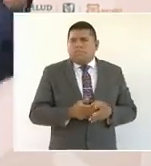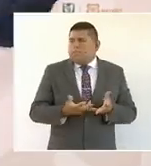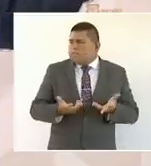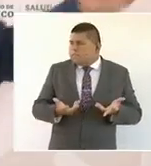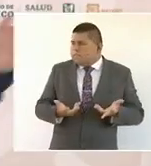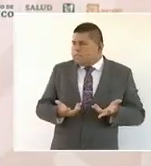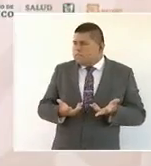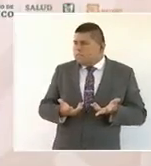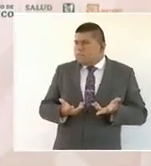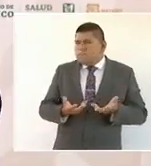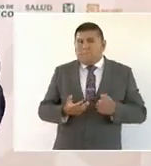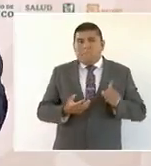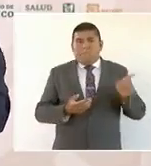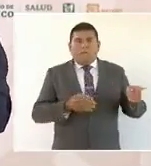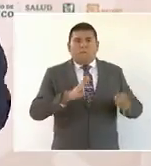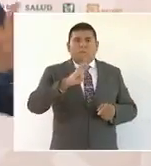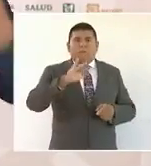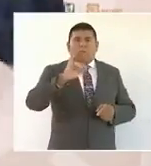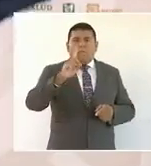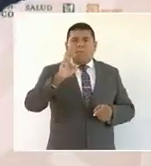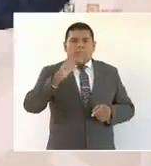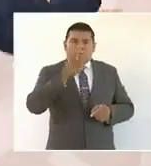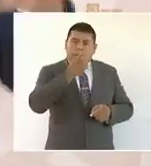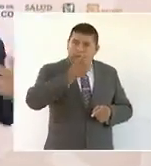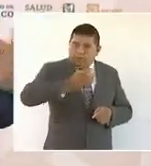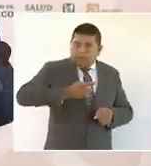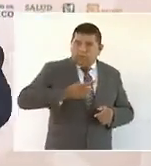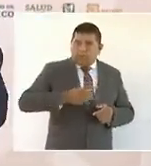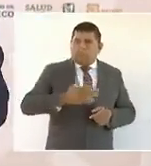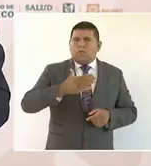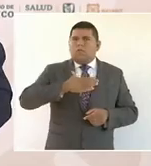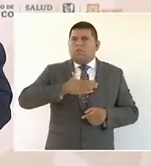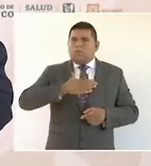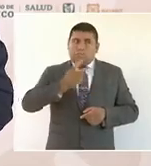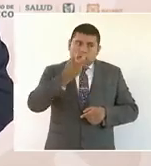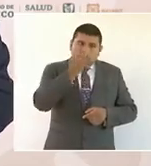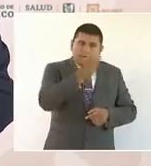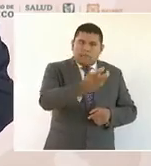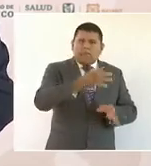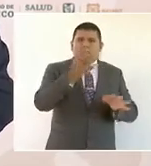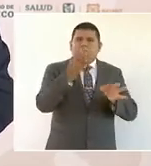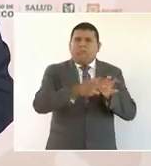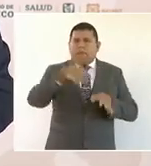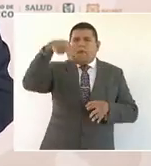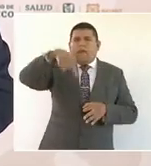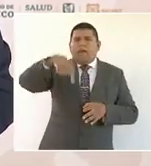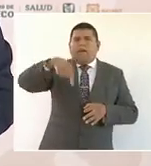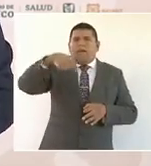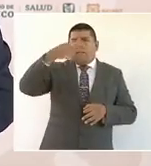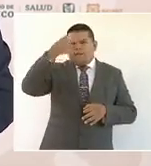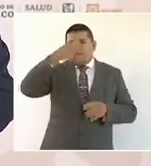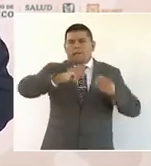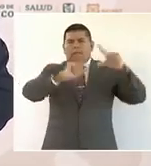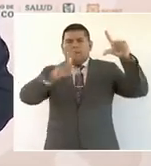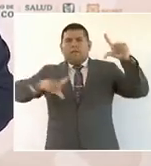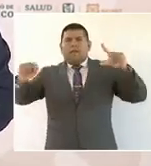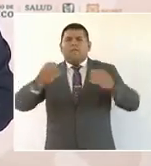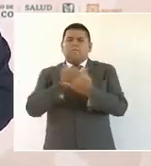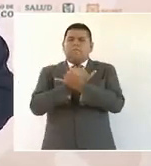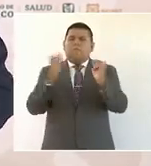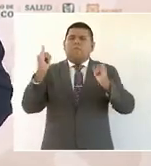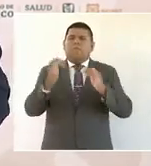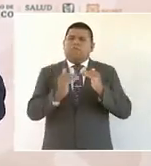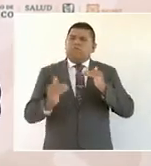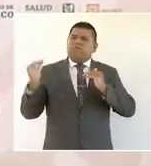Entonces, eso es lo que me dice el presidente Biden, pues eso es lo que voy a hacer valer, la soberanía de México, la independencia